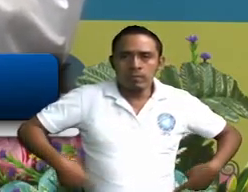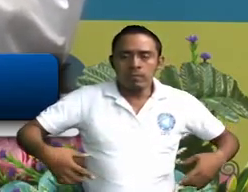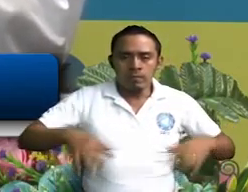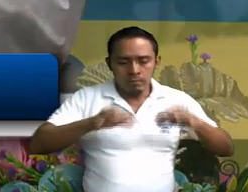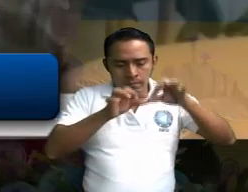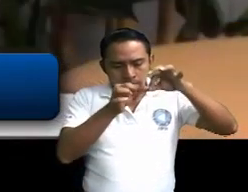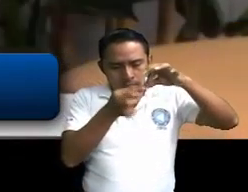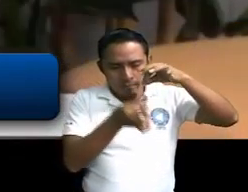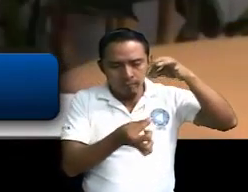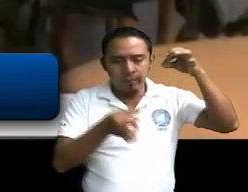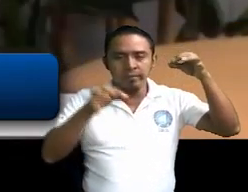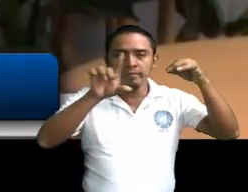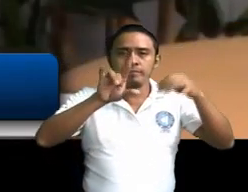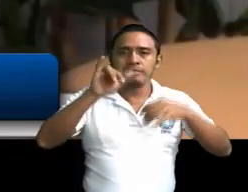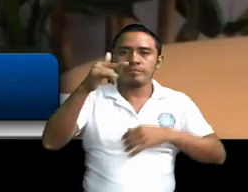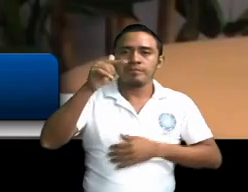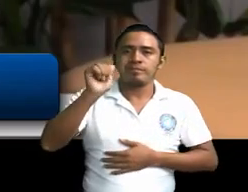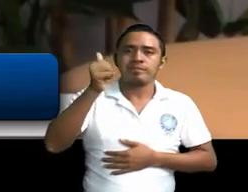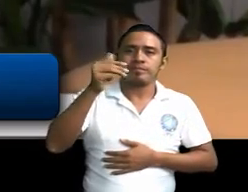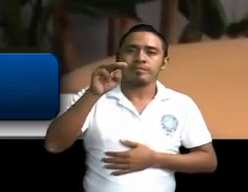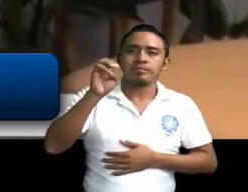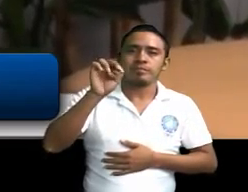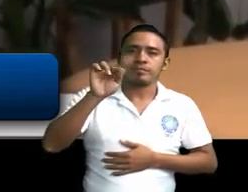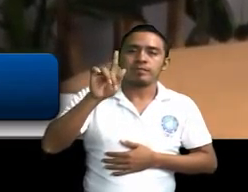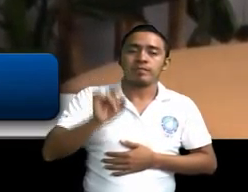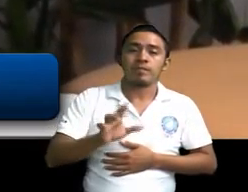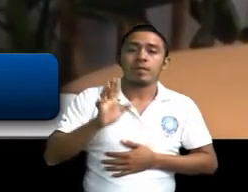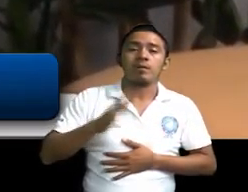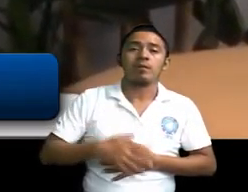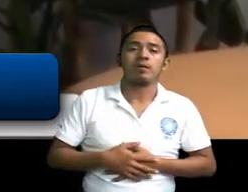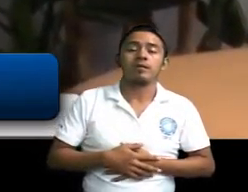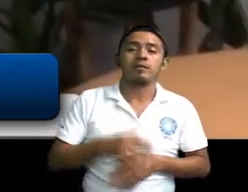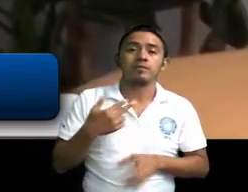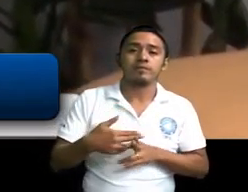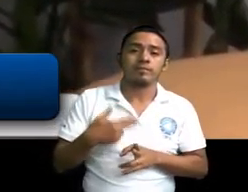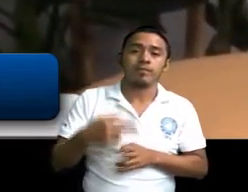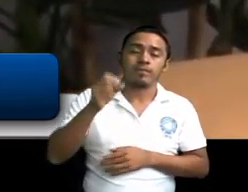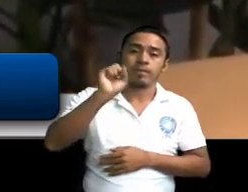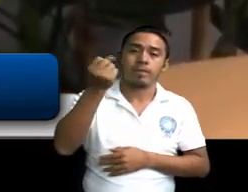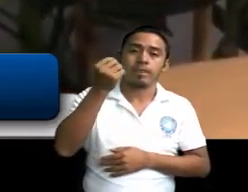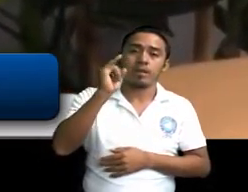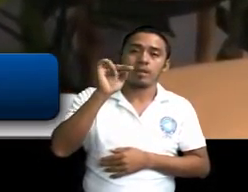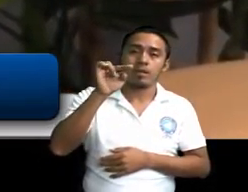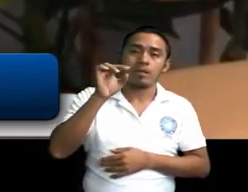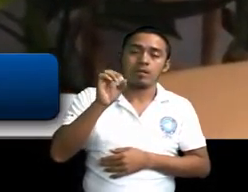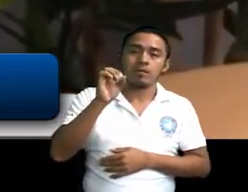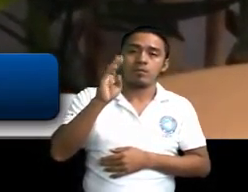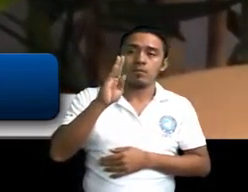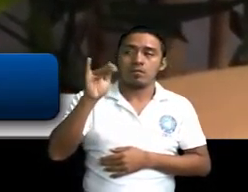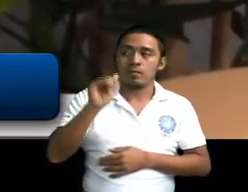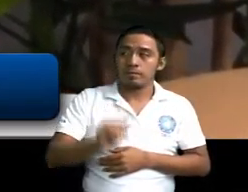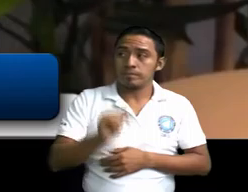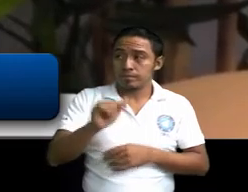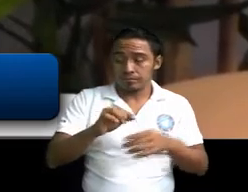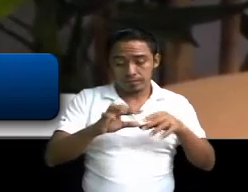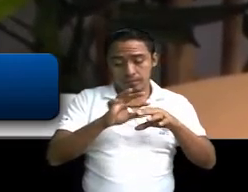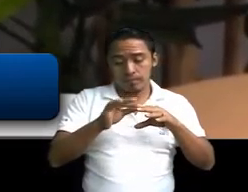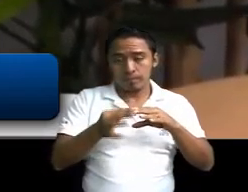ligamentos, y estos se inflaman, hacen una reacción. La sinovia es lo que envuelve la cadera y la que produce el líquido